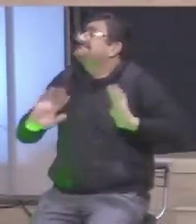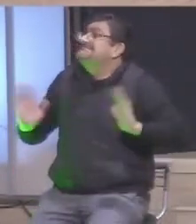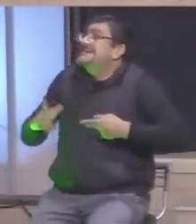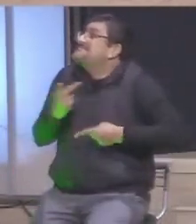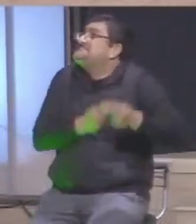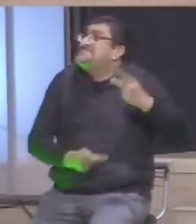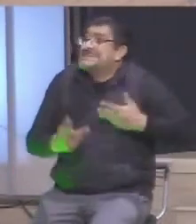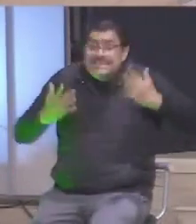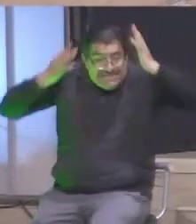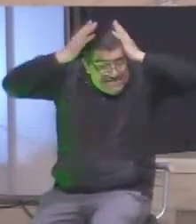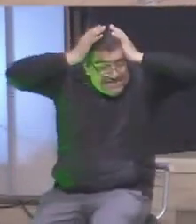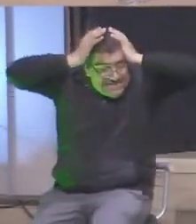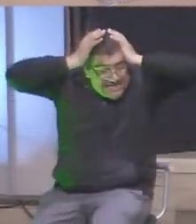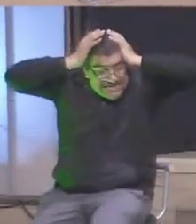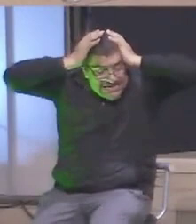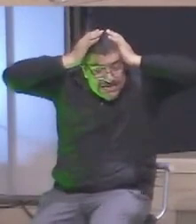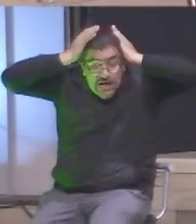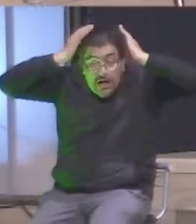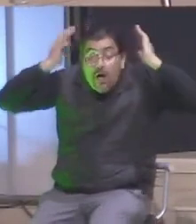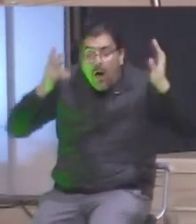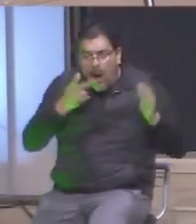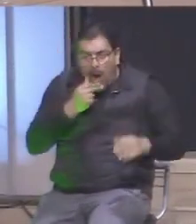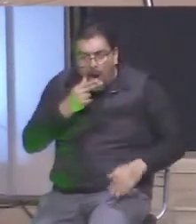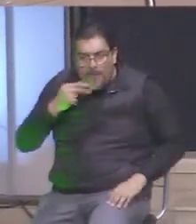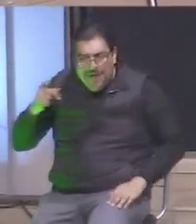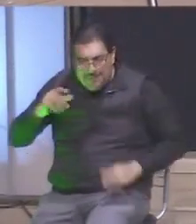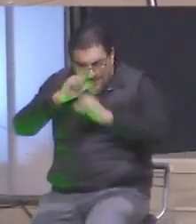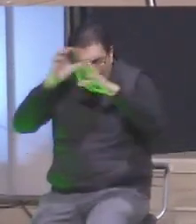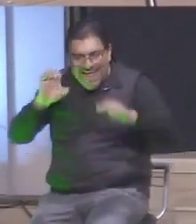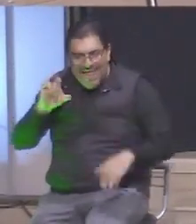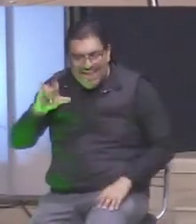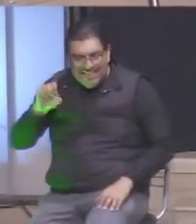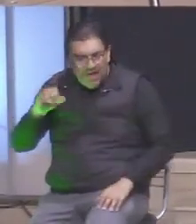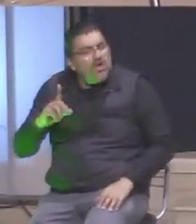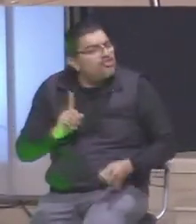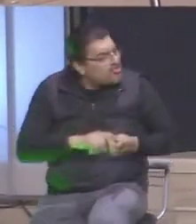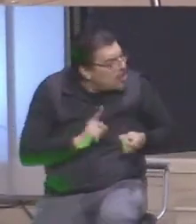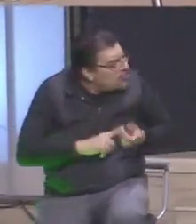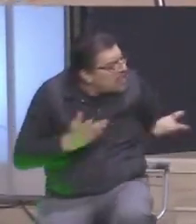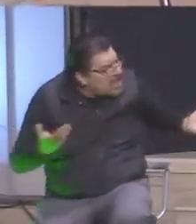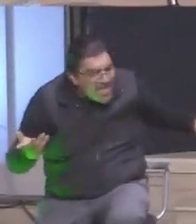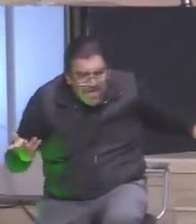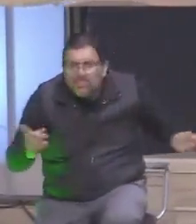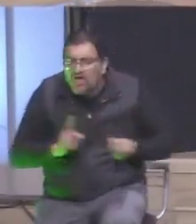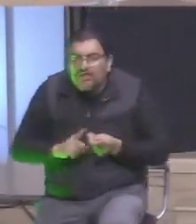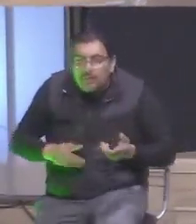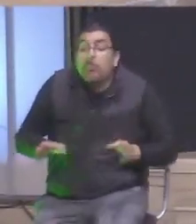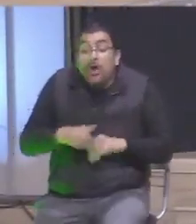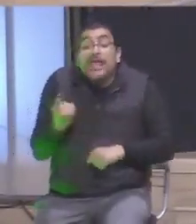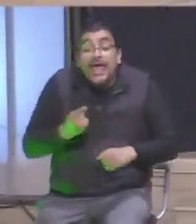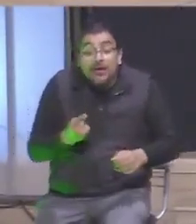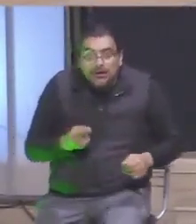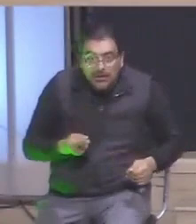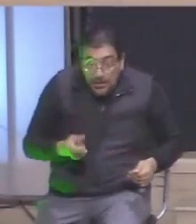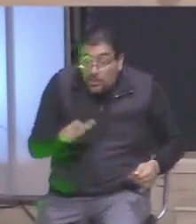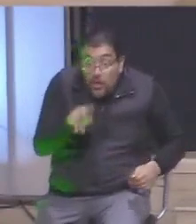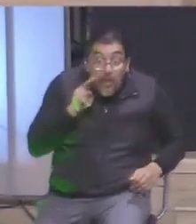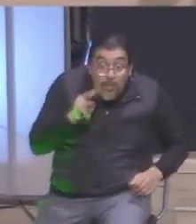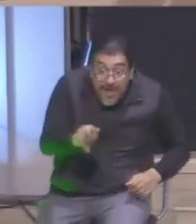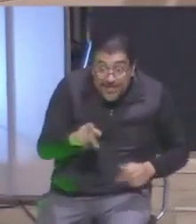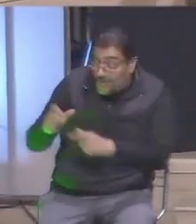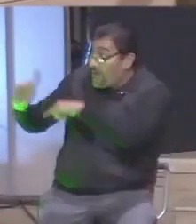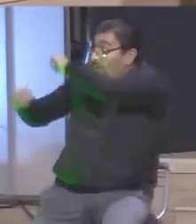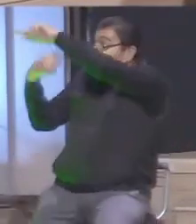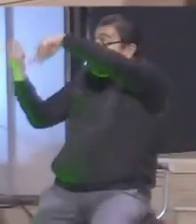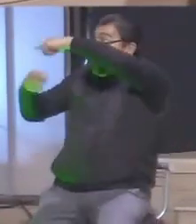versículo 6 El Varón de Dios preguntó dónde cayó por qué pregunta dónde cayó cuando tú no ves que algo